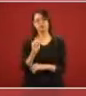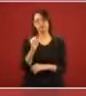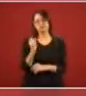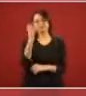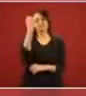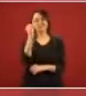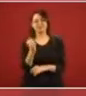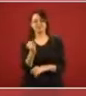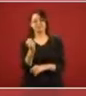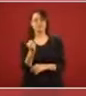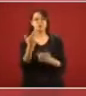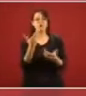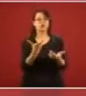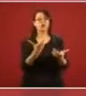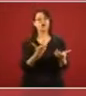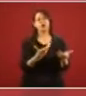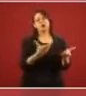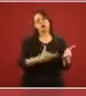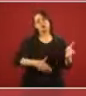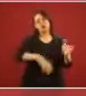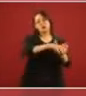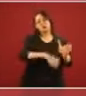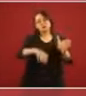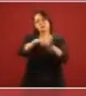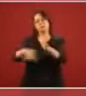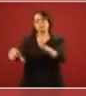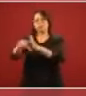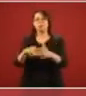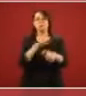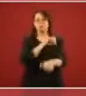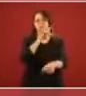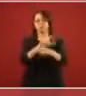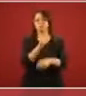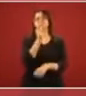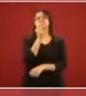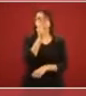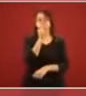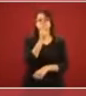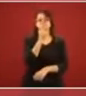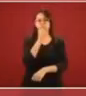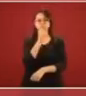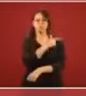69 cuarteles de la Guardia Nacional,